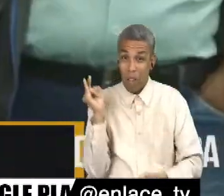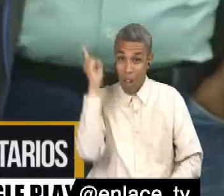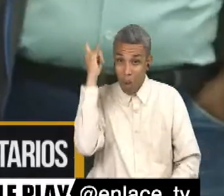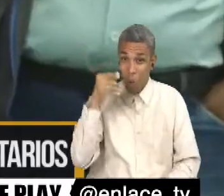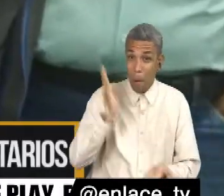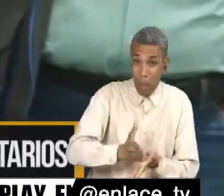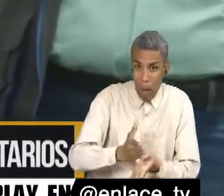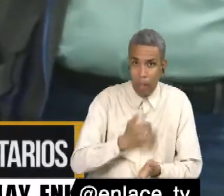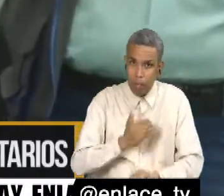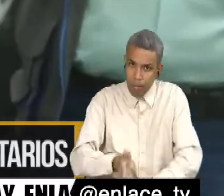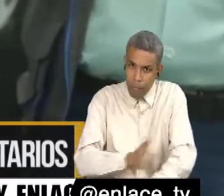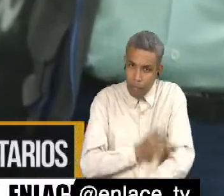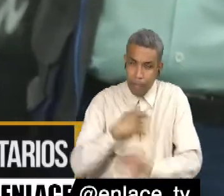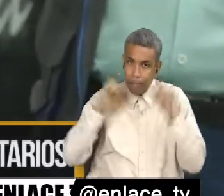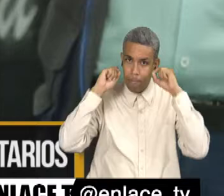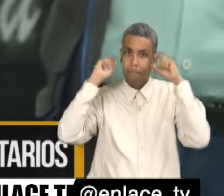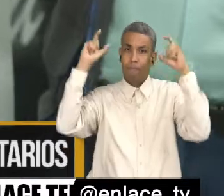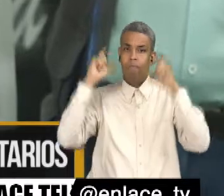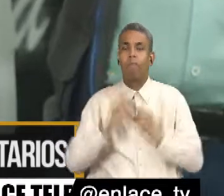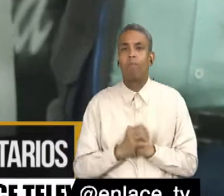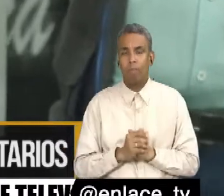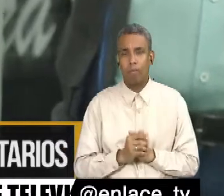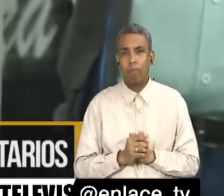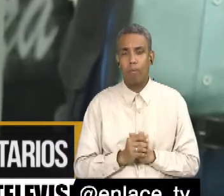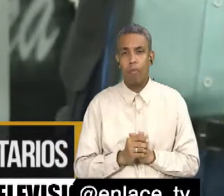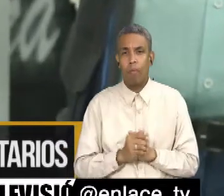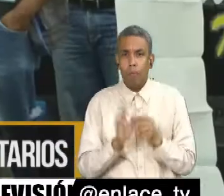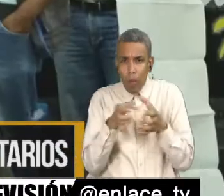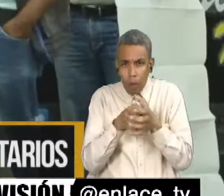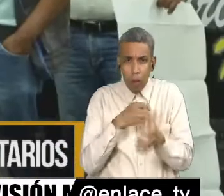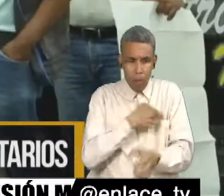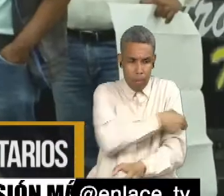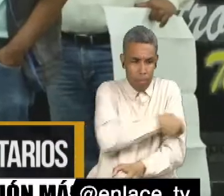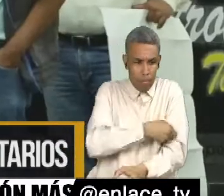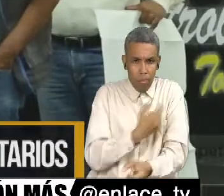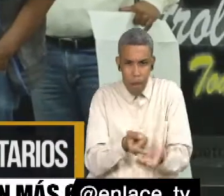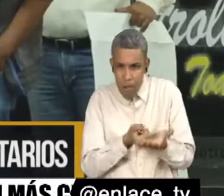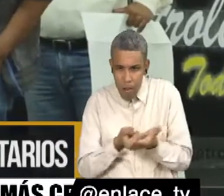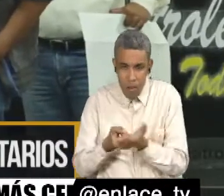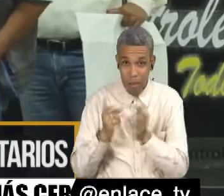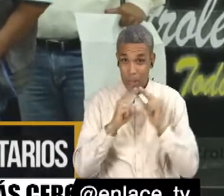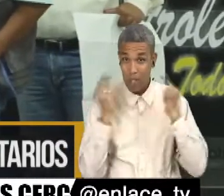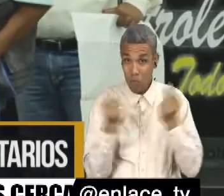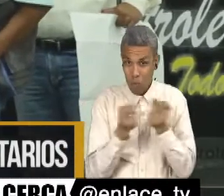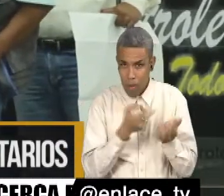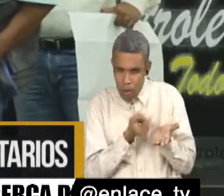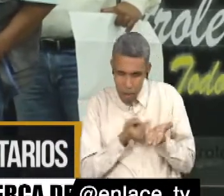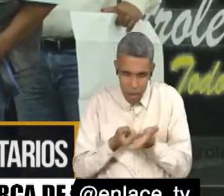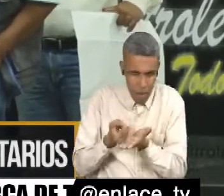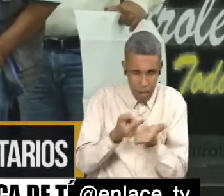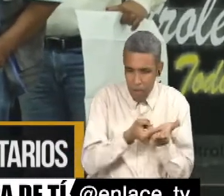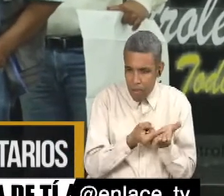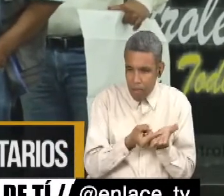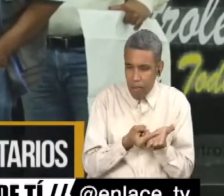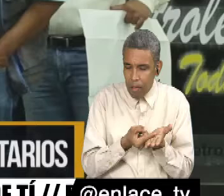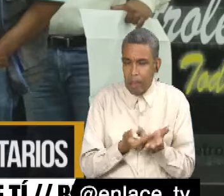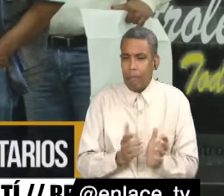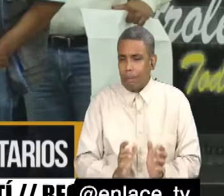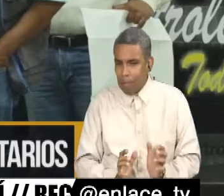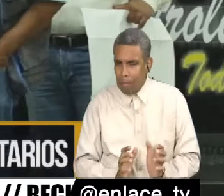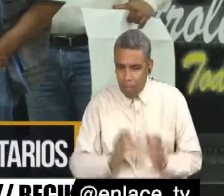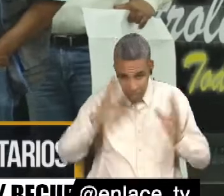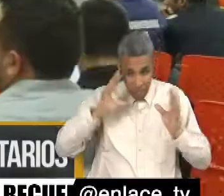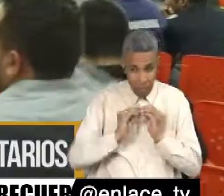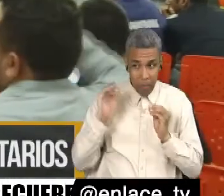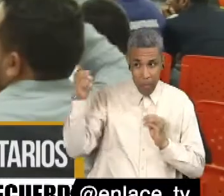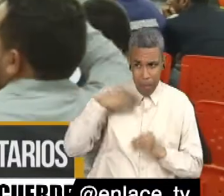ciudad. En el encuentro de la sesión extraordinaria del Consejo Municipal para la Gestión del Riesgo y Desastres, se definió además que en las instalaciones del Cuerpo